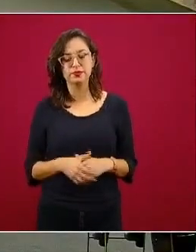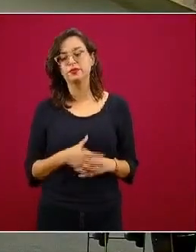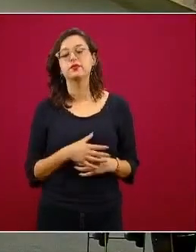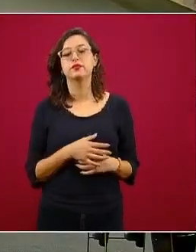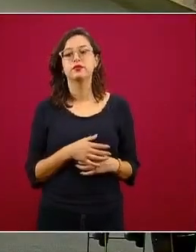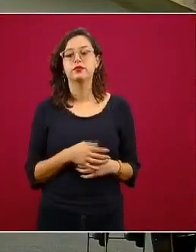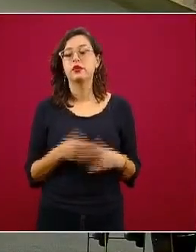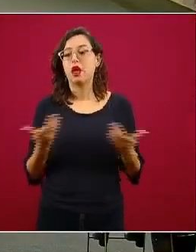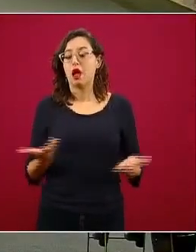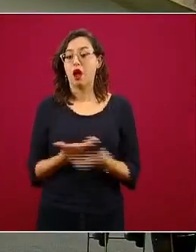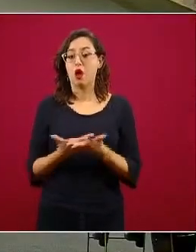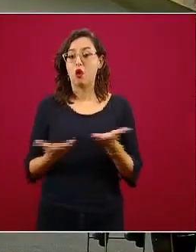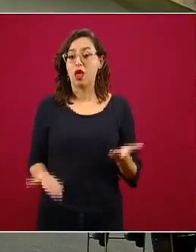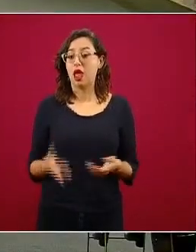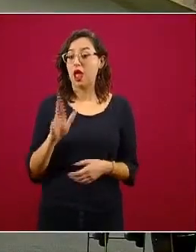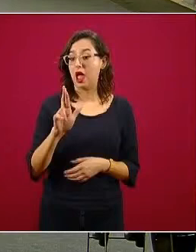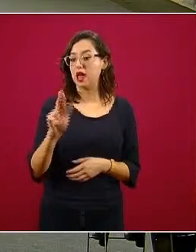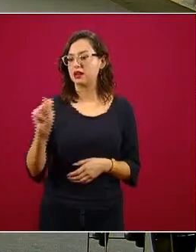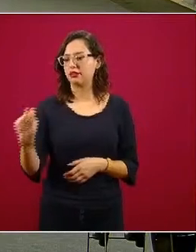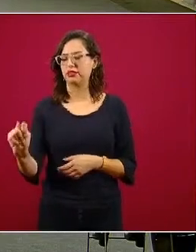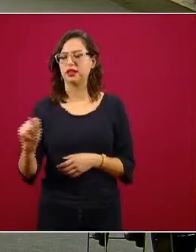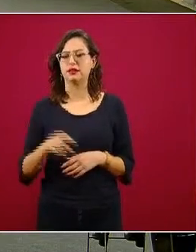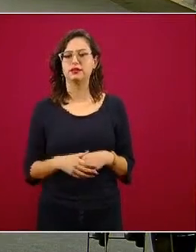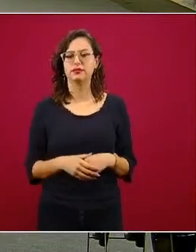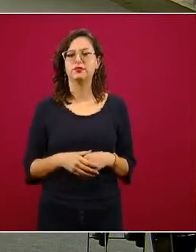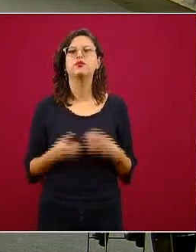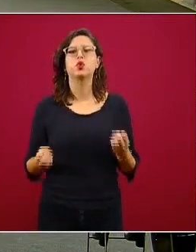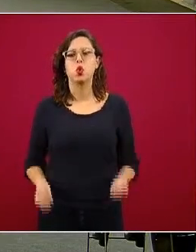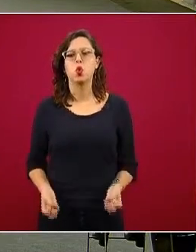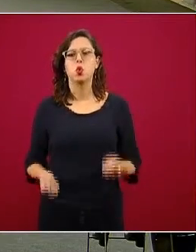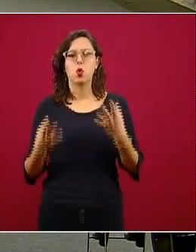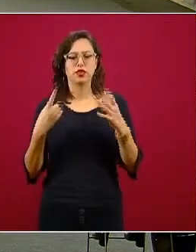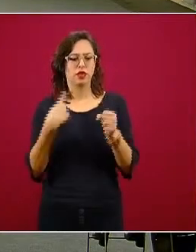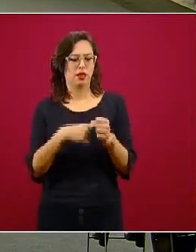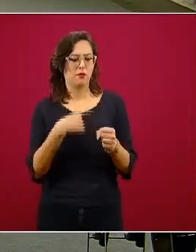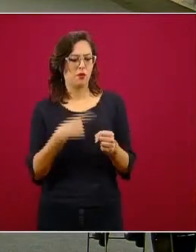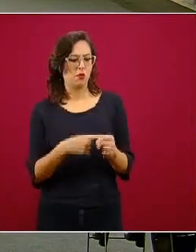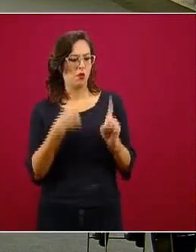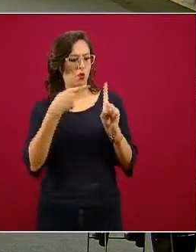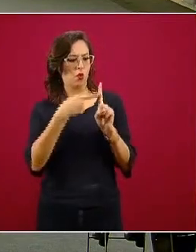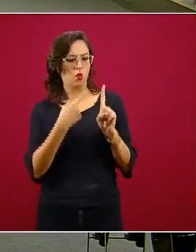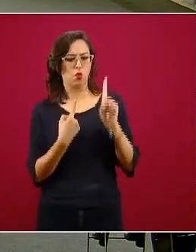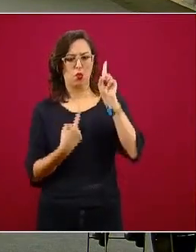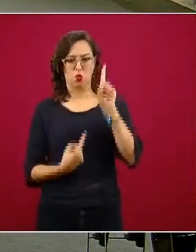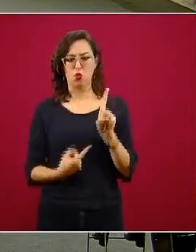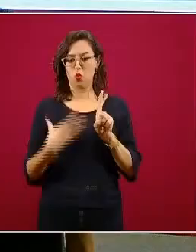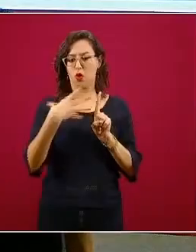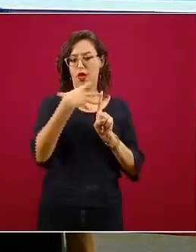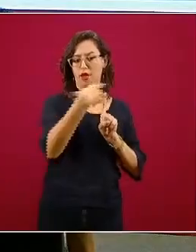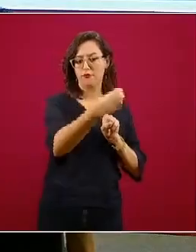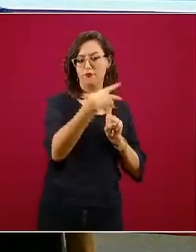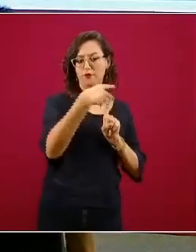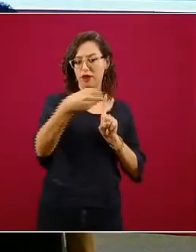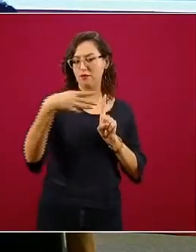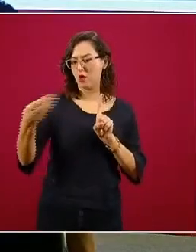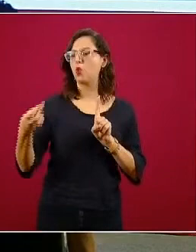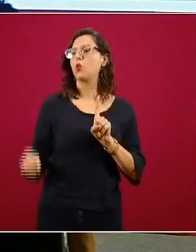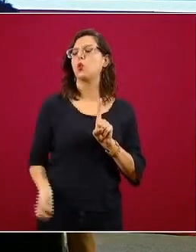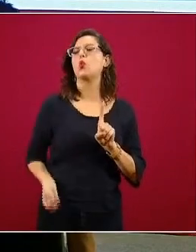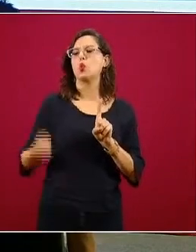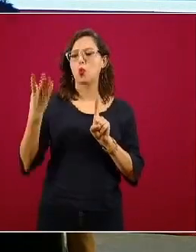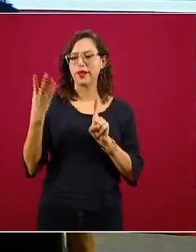Veamos la RT. ¿Qué quiere decir la RT? El número de contagios que va a producir cada persona con COVID en